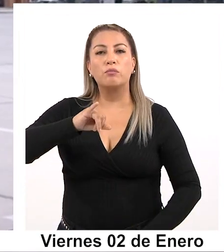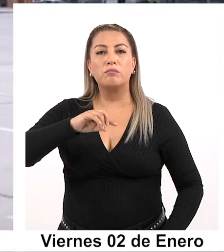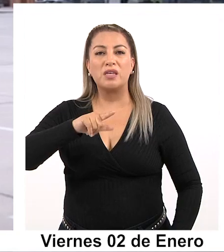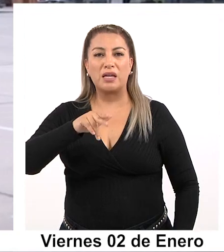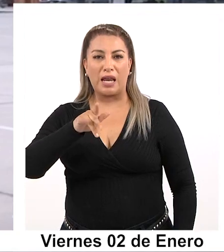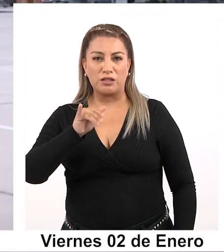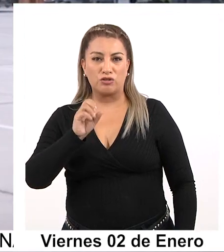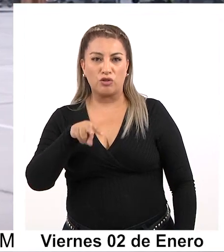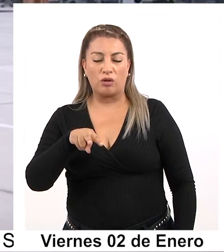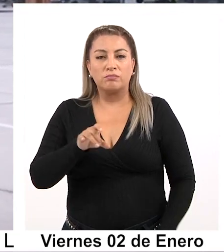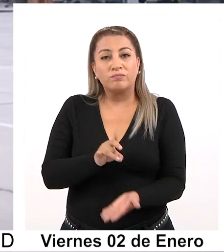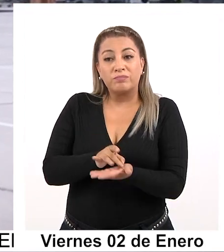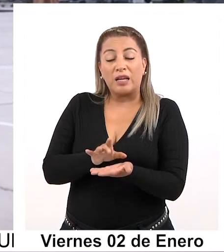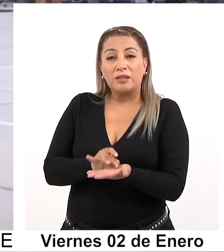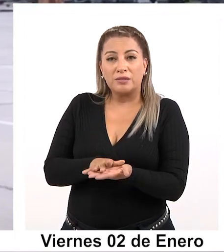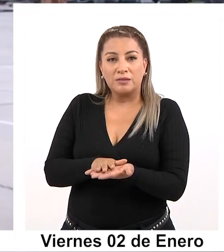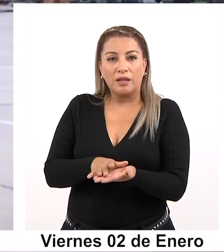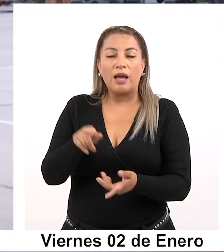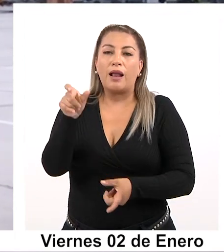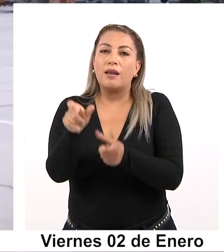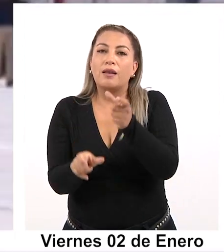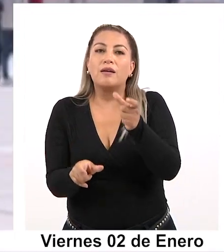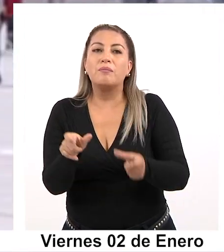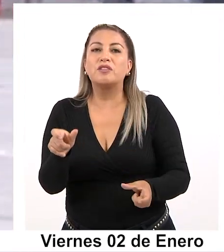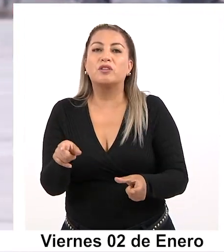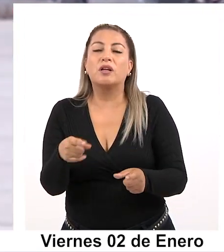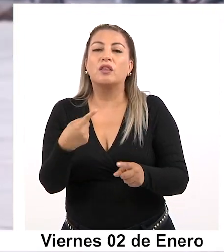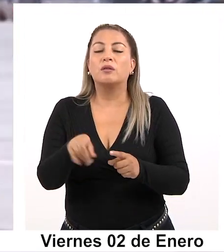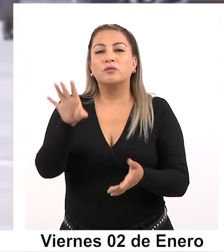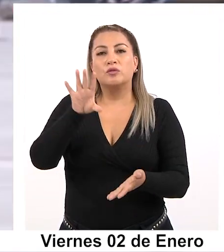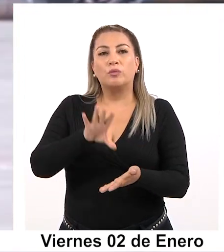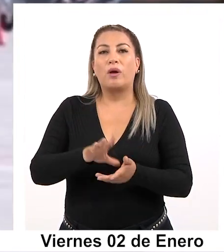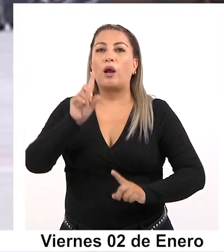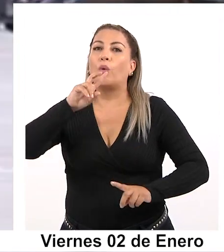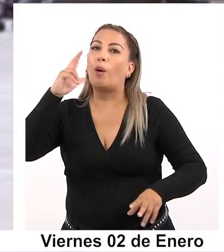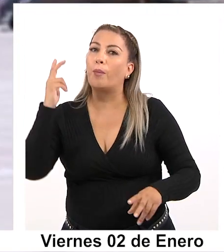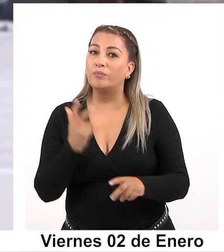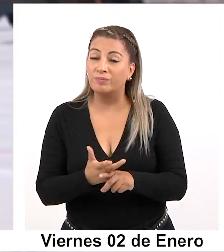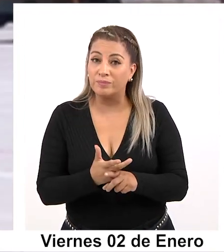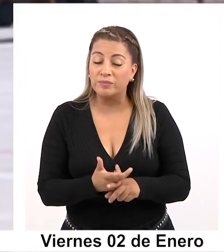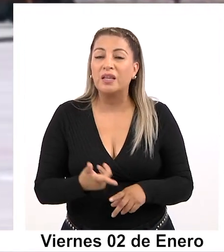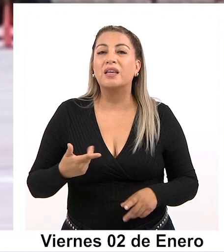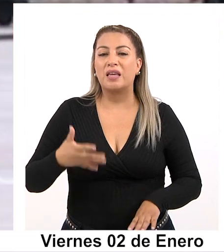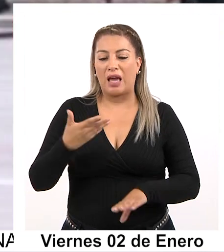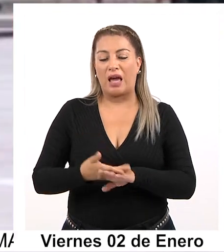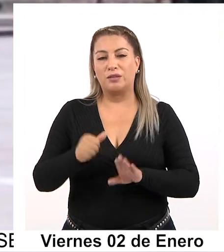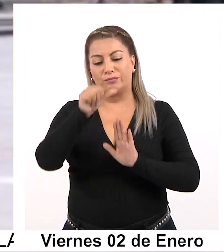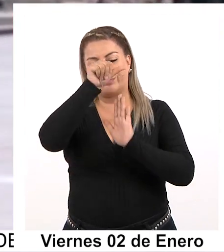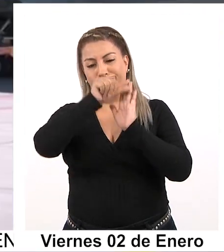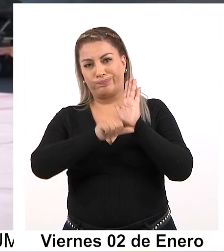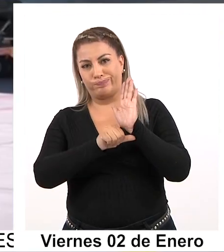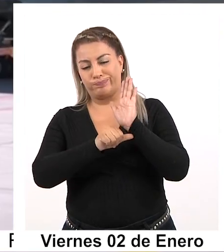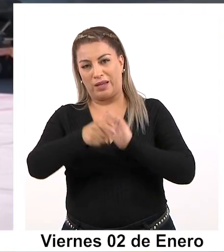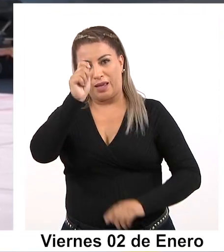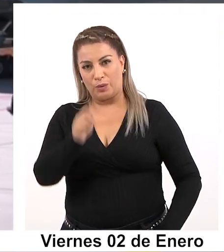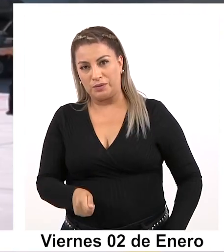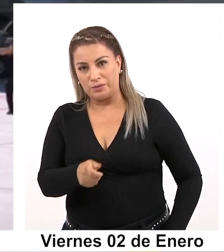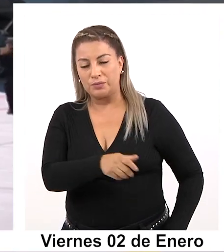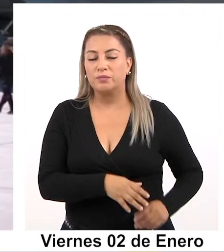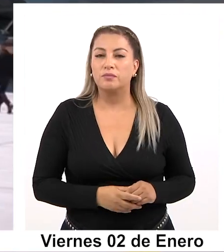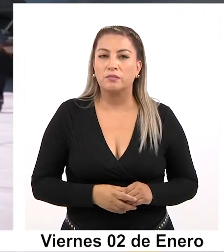priorizar la expulsión del país de las personas extranjeras que han cometido delitos y que tienen antecedentes penales.